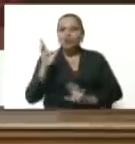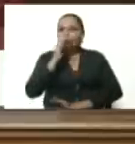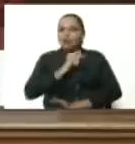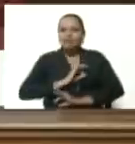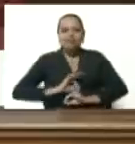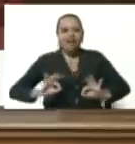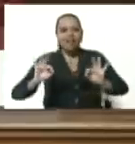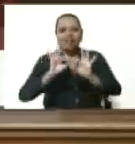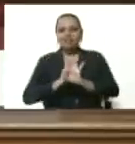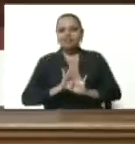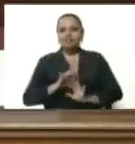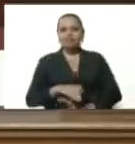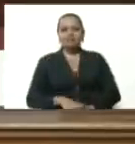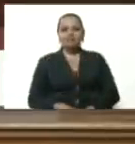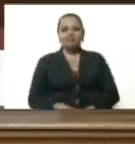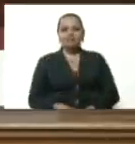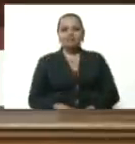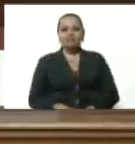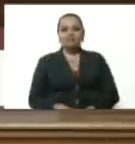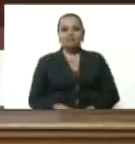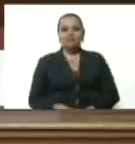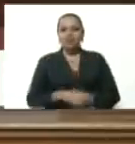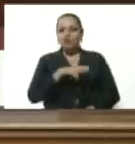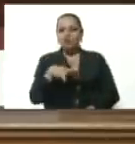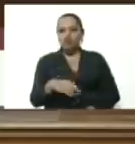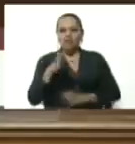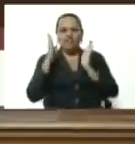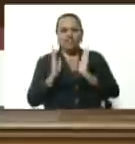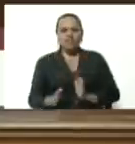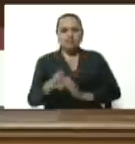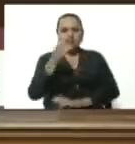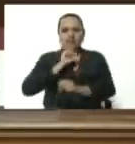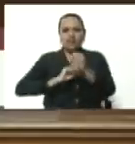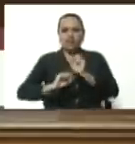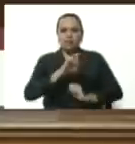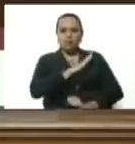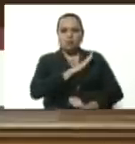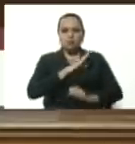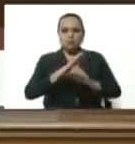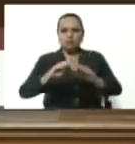eso. Al contrario, una firmeza en defensa de nuestro territorio.